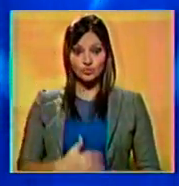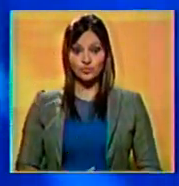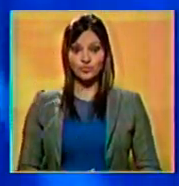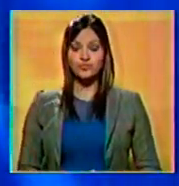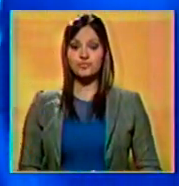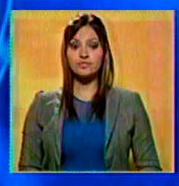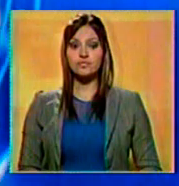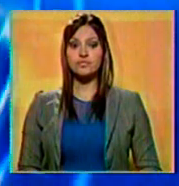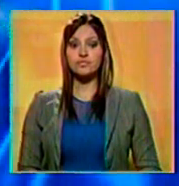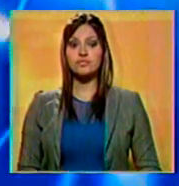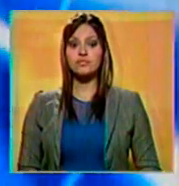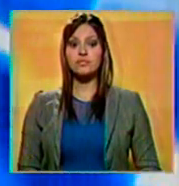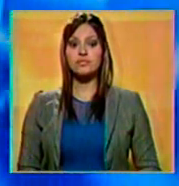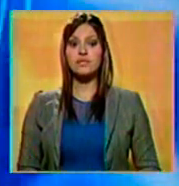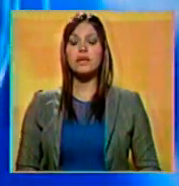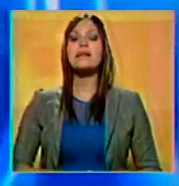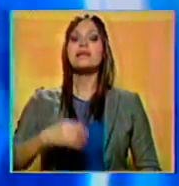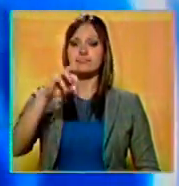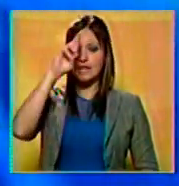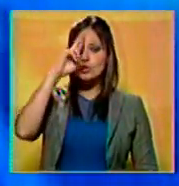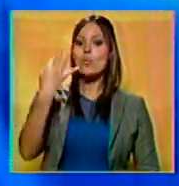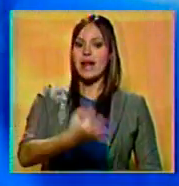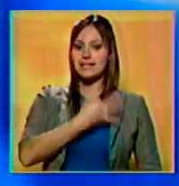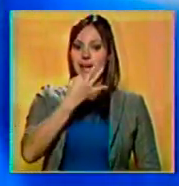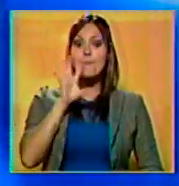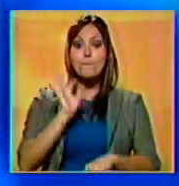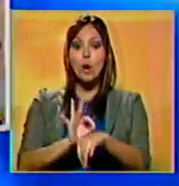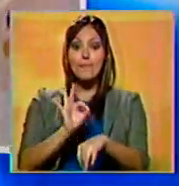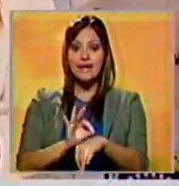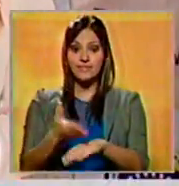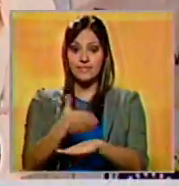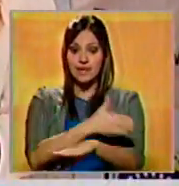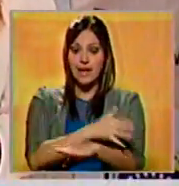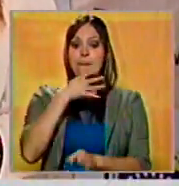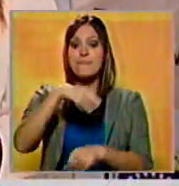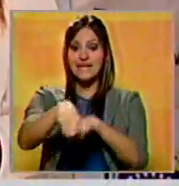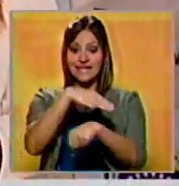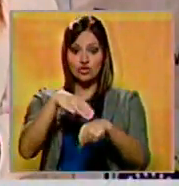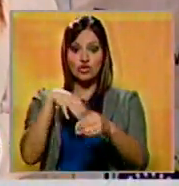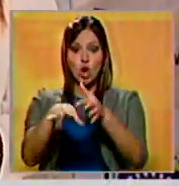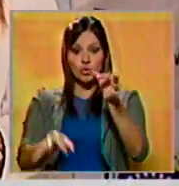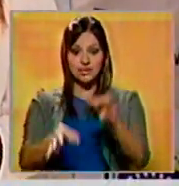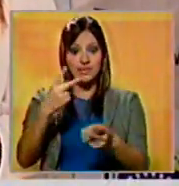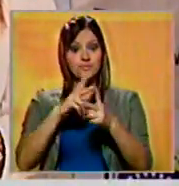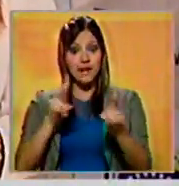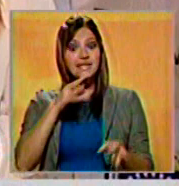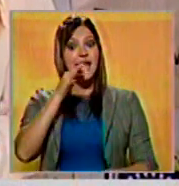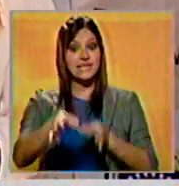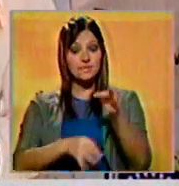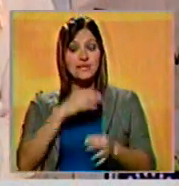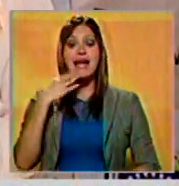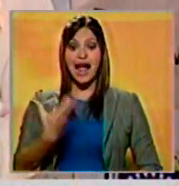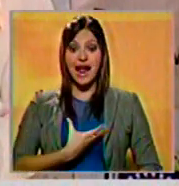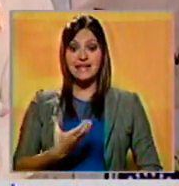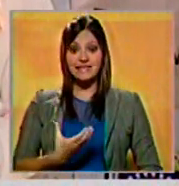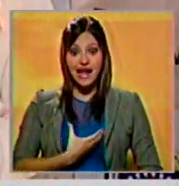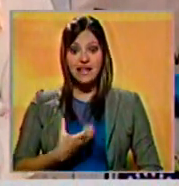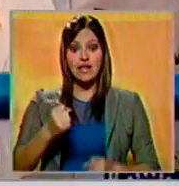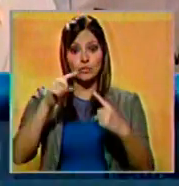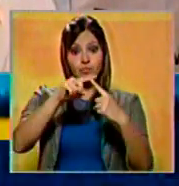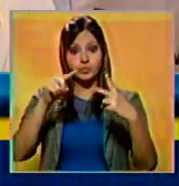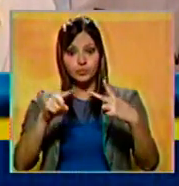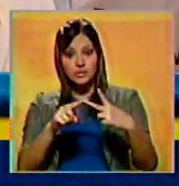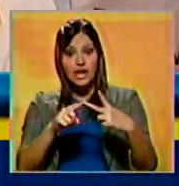Milagros. Sí, buenas tardes. Hace pocos momentos el ministro de Interior, Justicia y Paz señaló que los alcaldes Scarano y